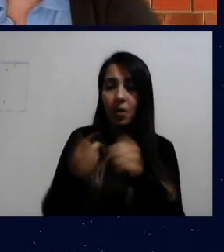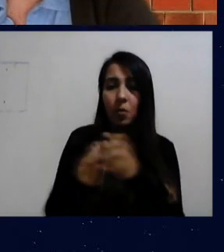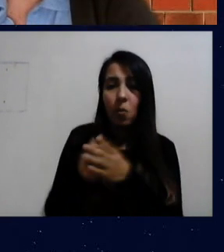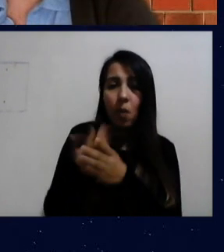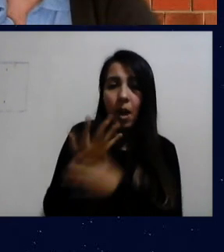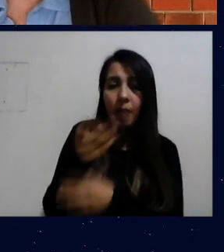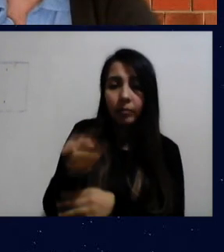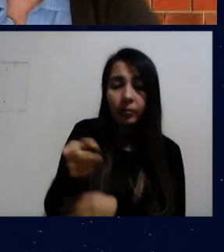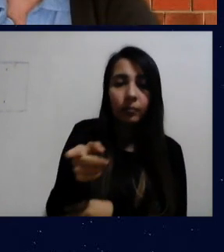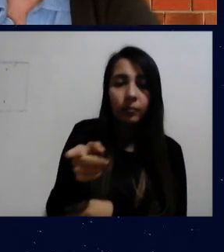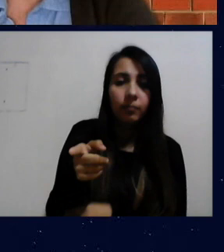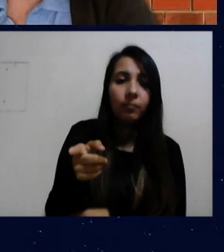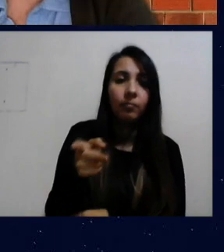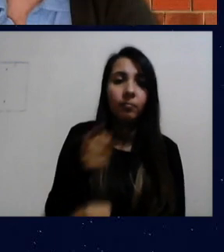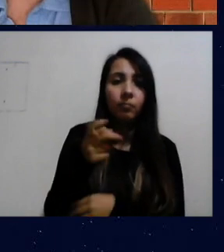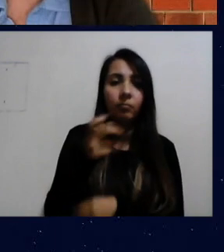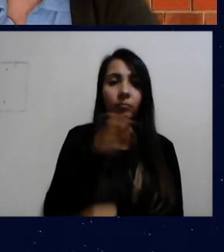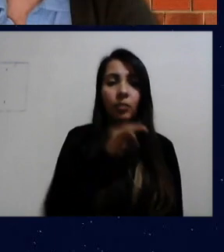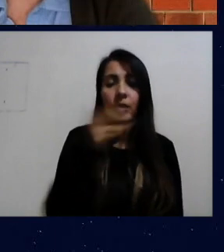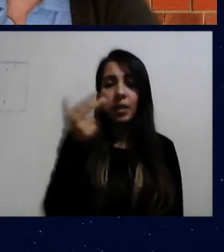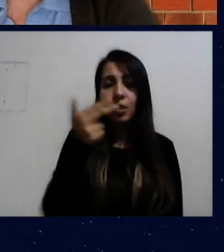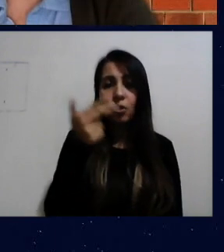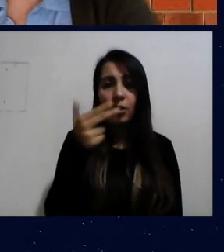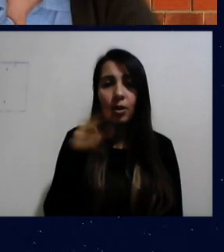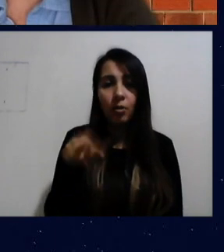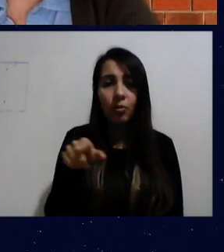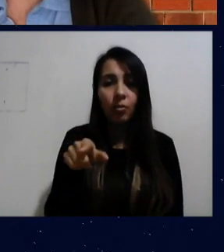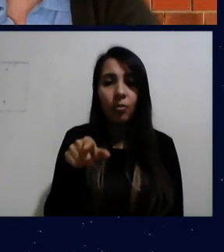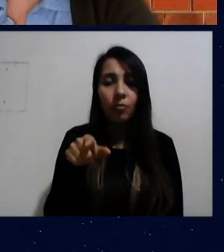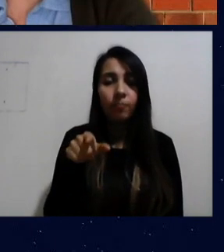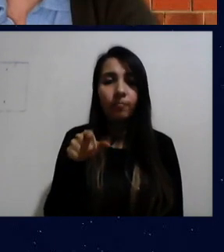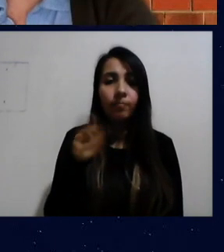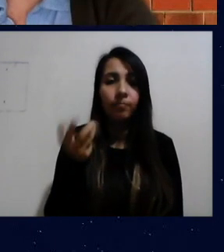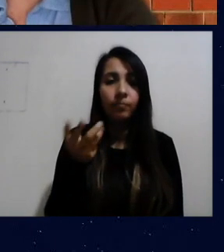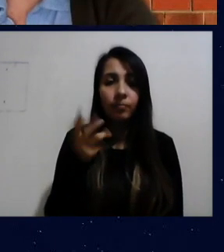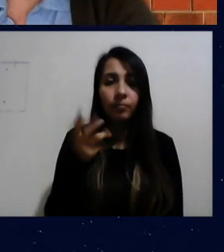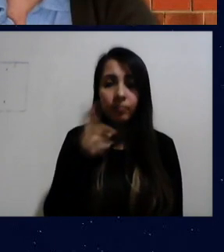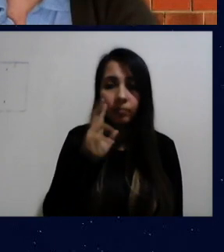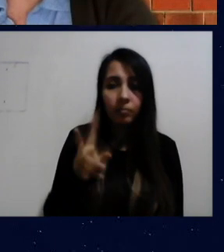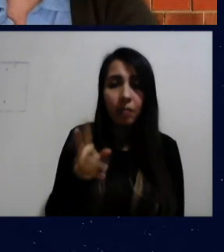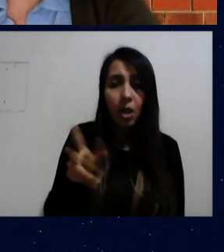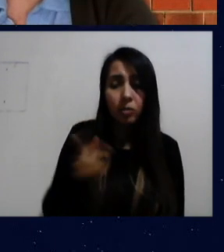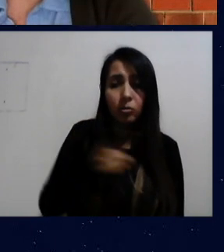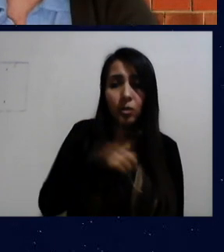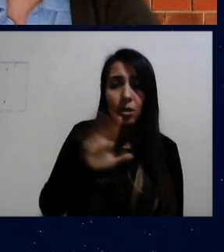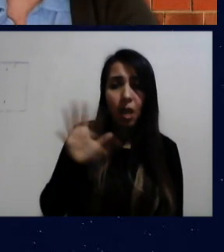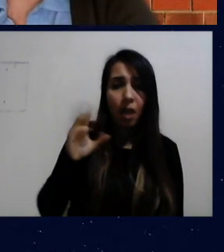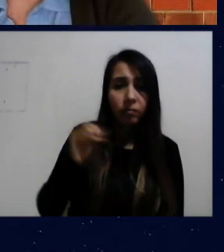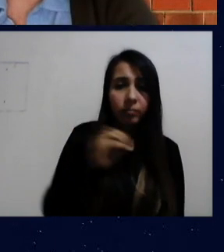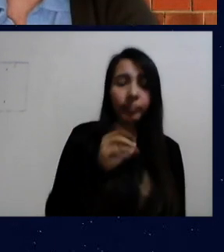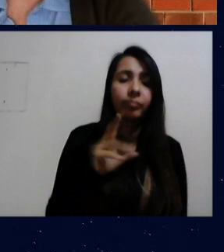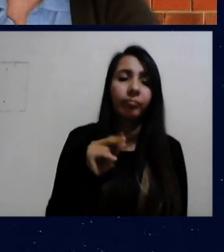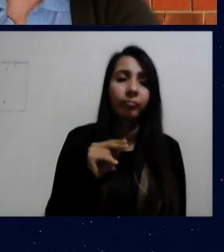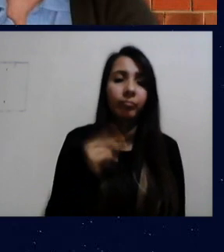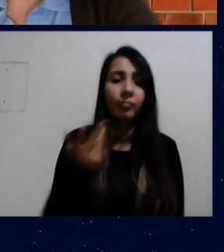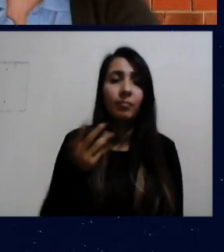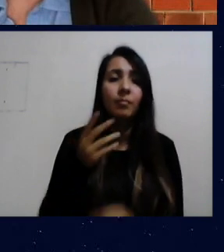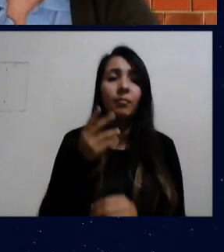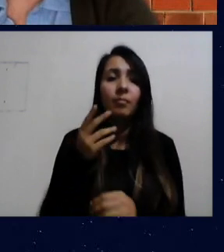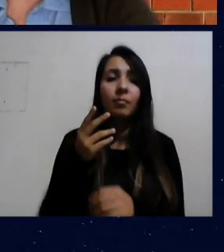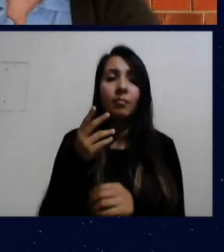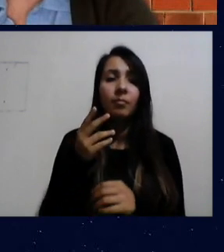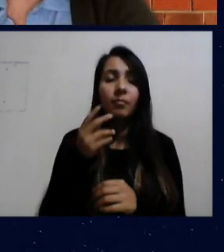del disco. Mientras que, y podemos ver el CO también, ¿sí? Mientras